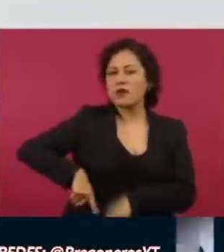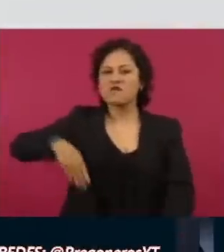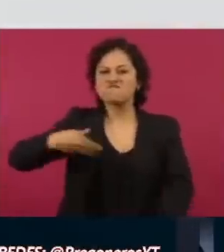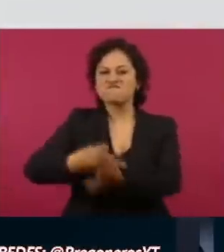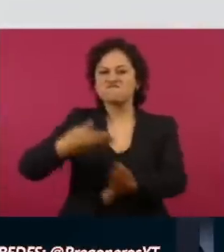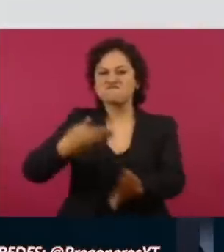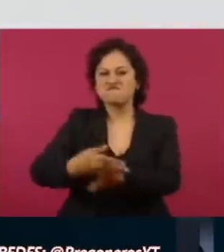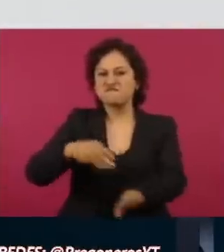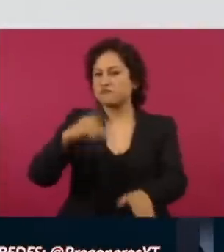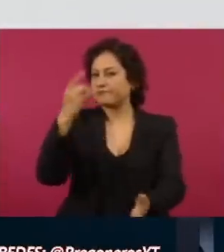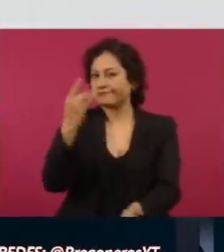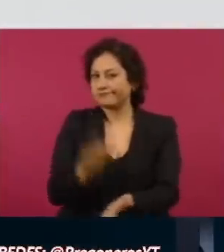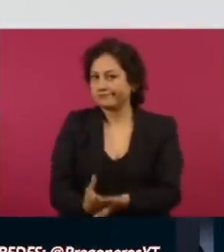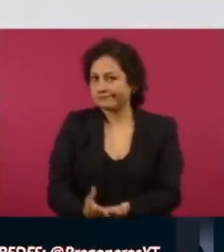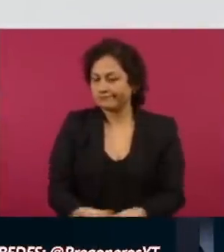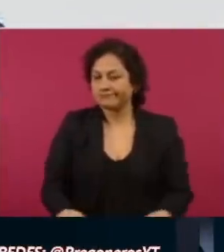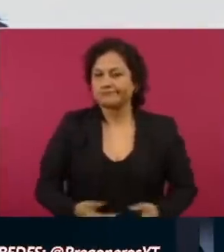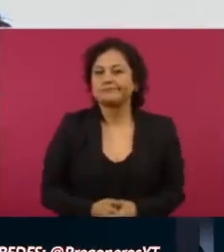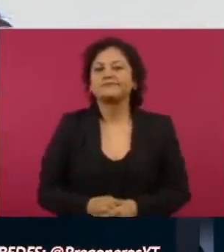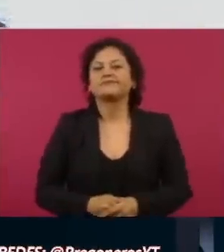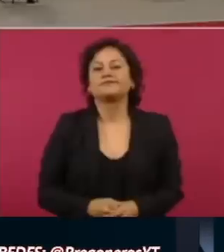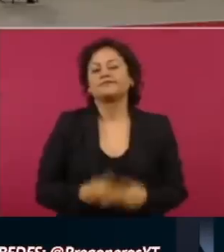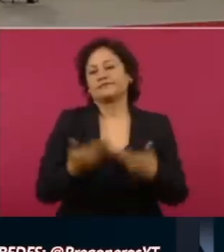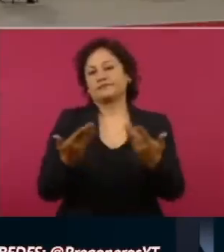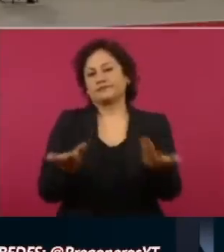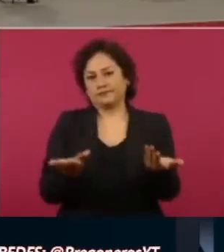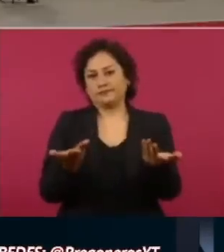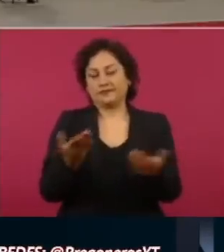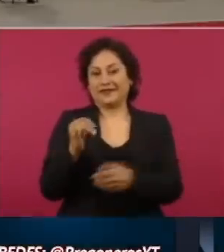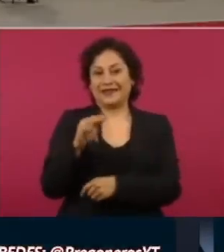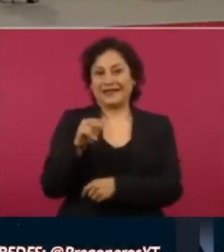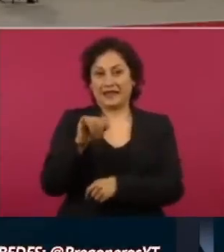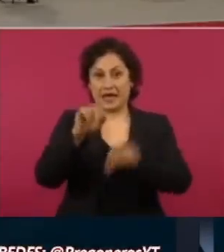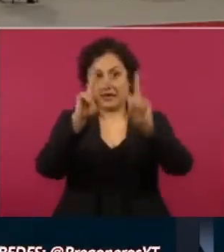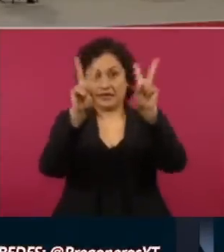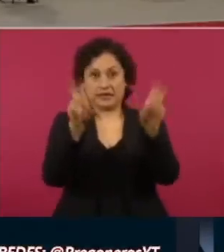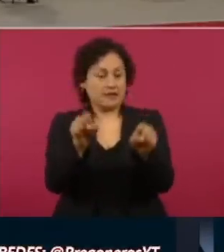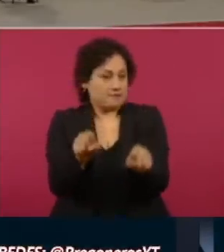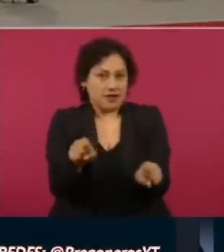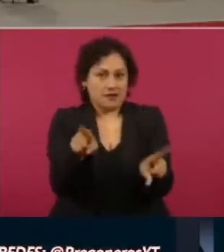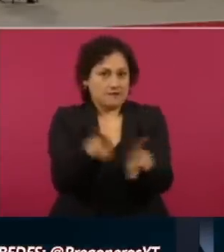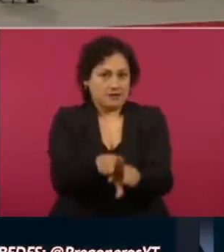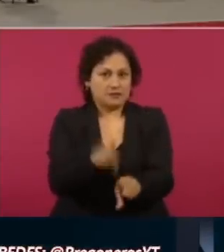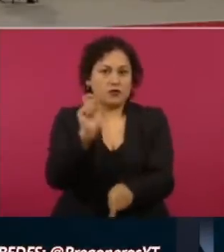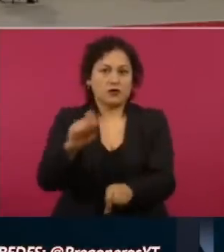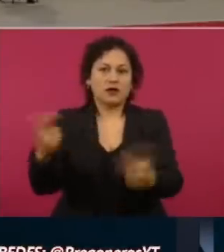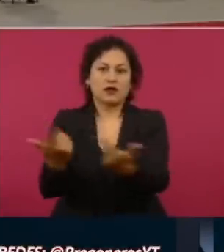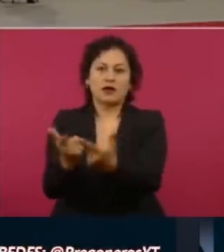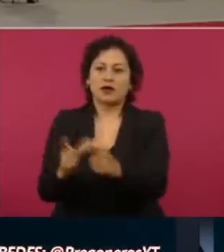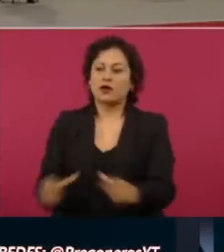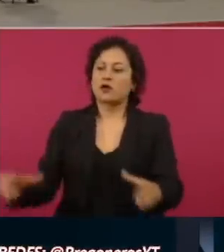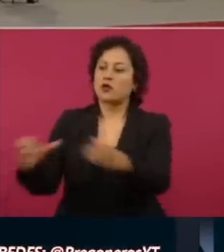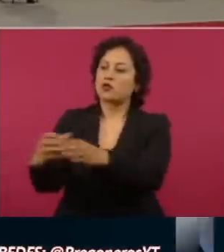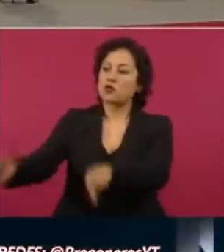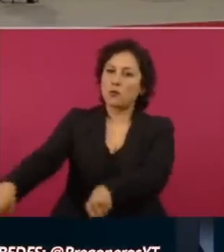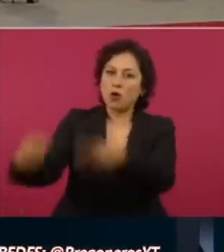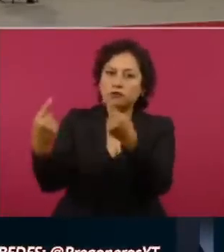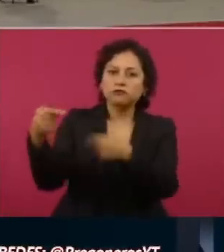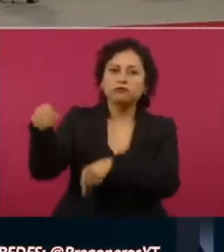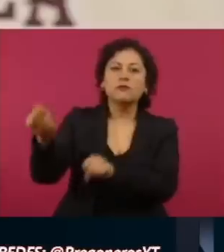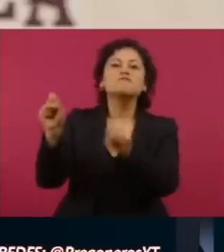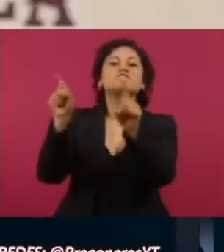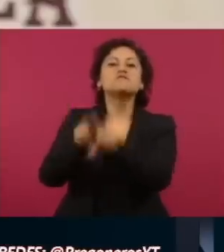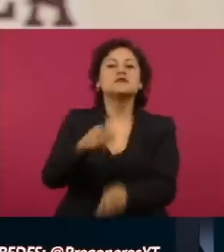ya que estamos hablando de esto la oposición defiende el nombramiento de ricardo